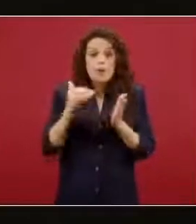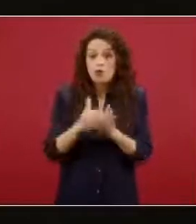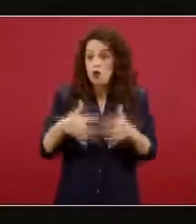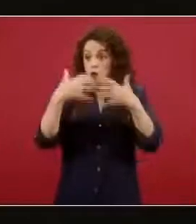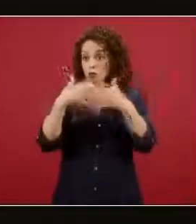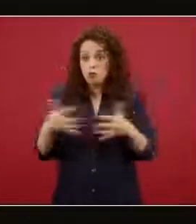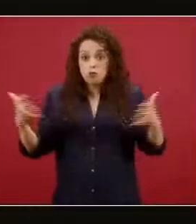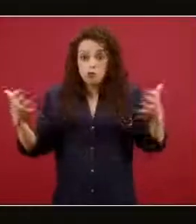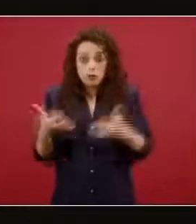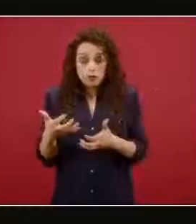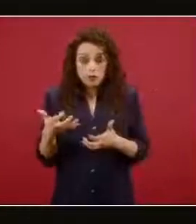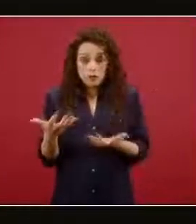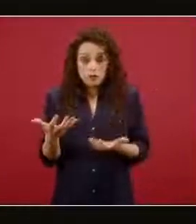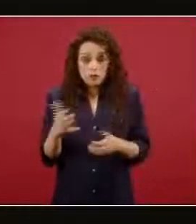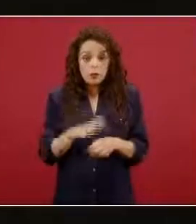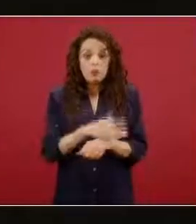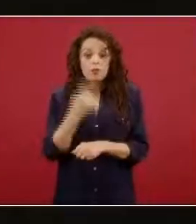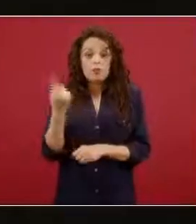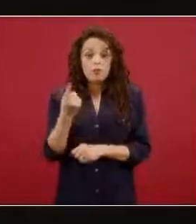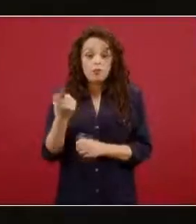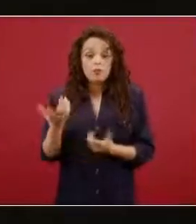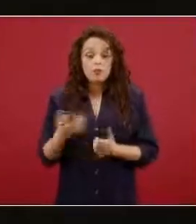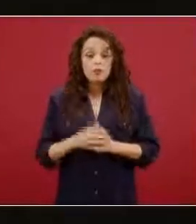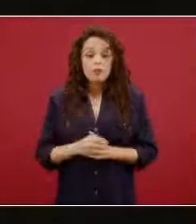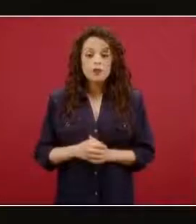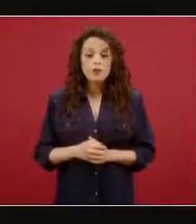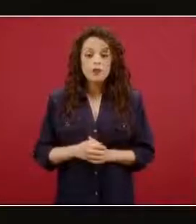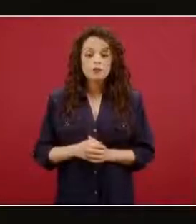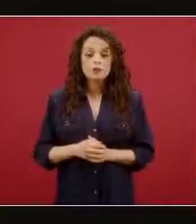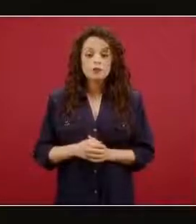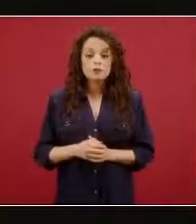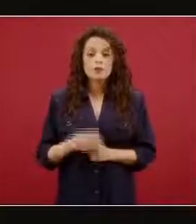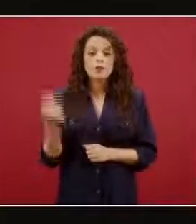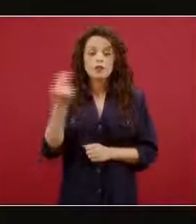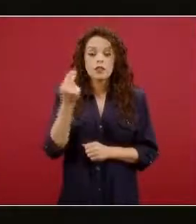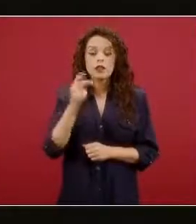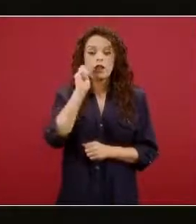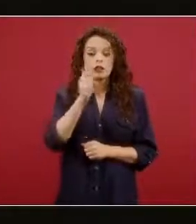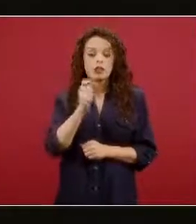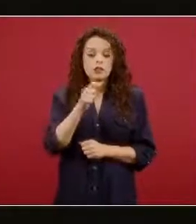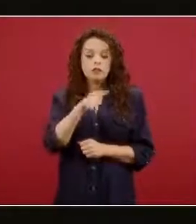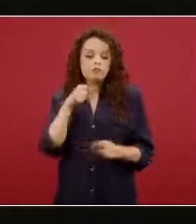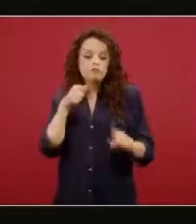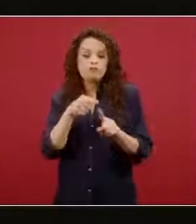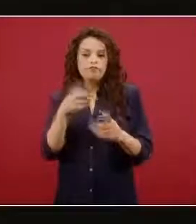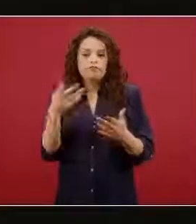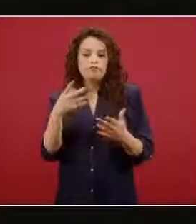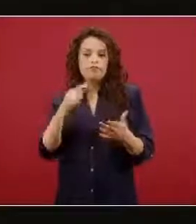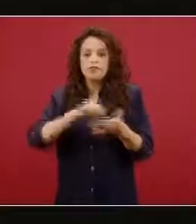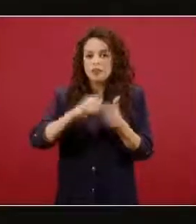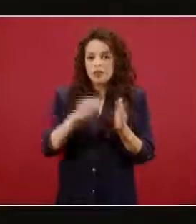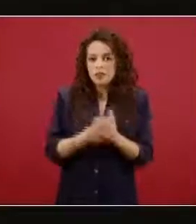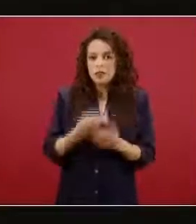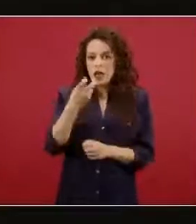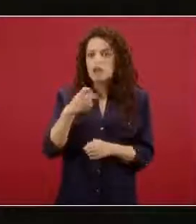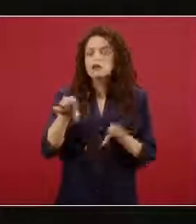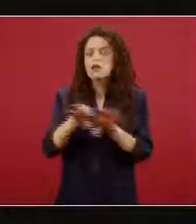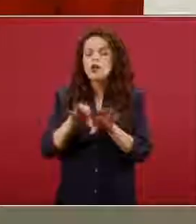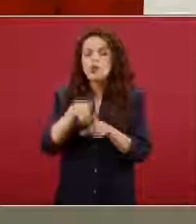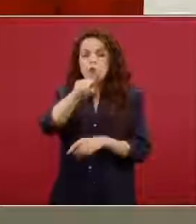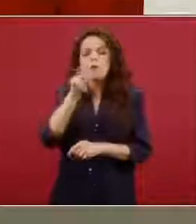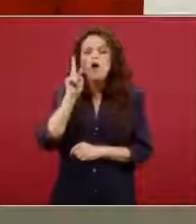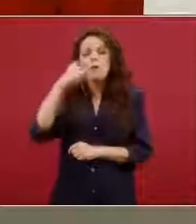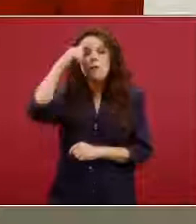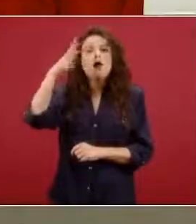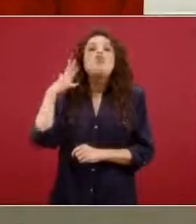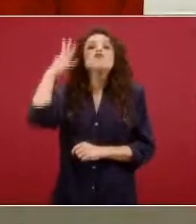vacunas a granel por las especificaciones técnicas? ¿Cómo sería ese escenario en un futuro? ¿Cómo no?